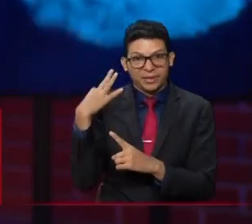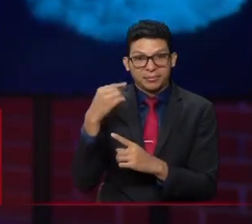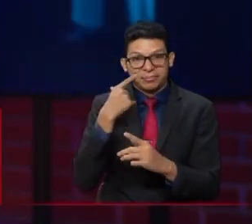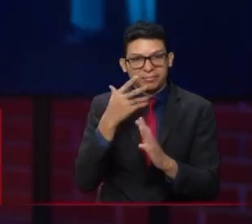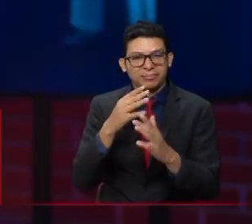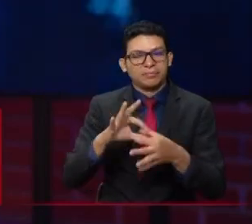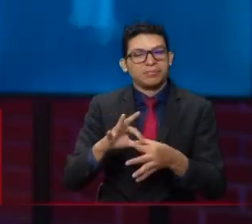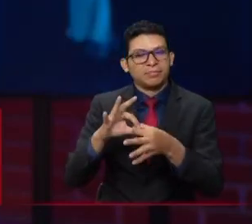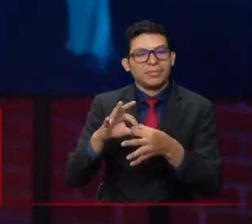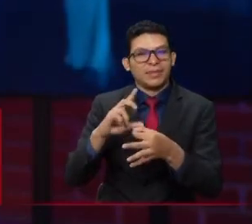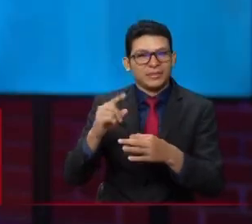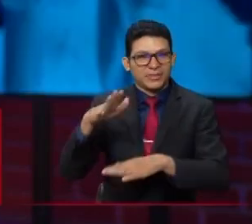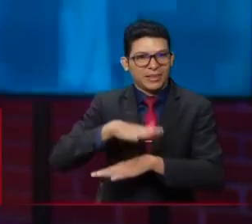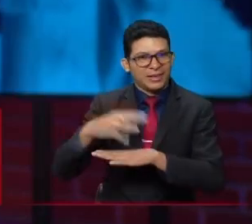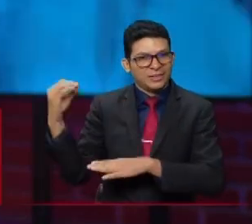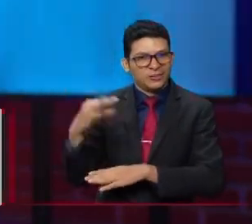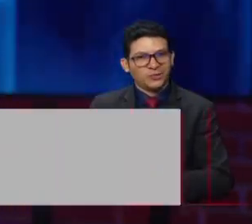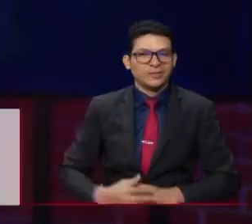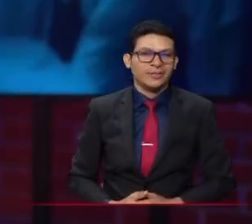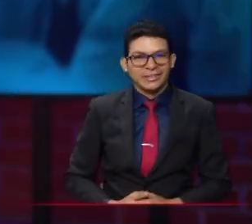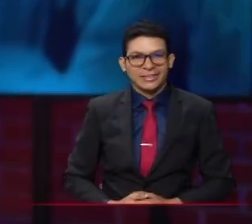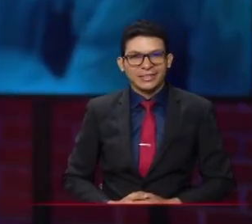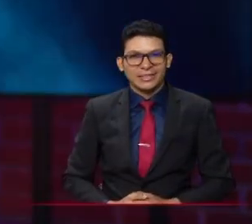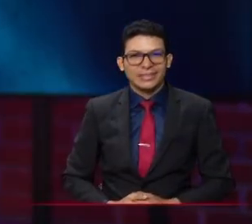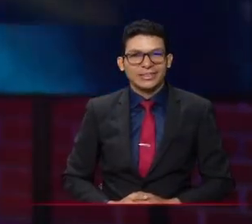mano de Tardes del Sol.